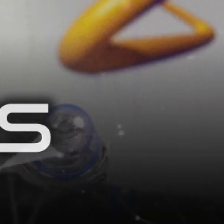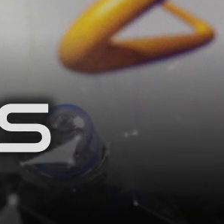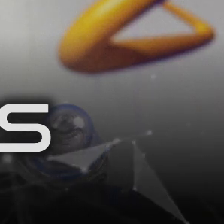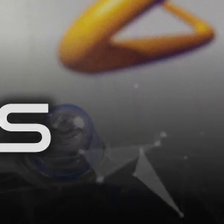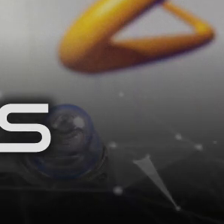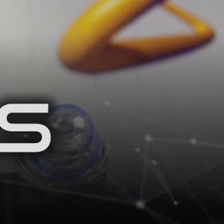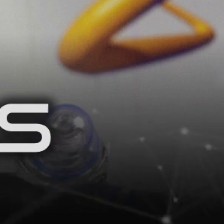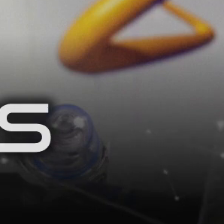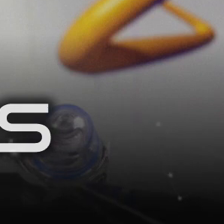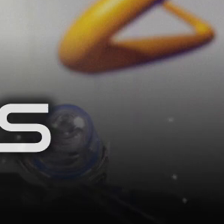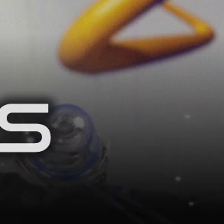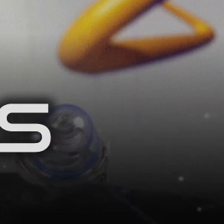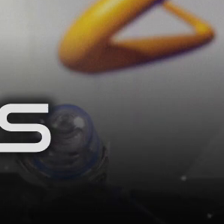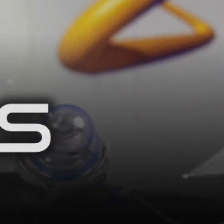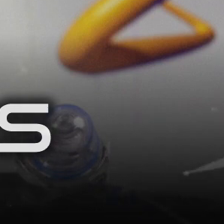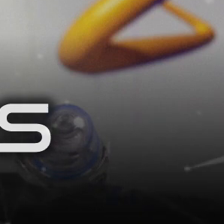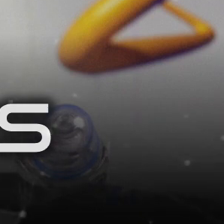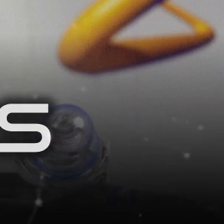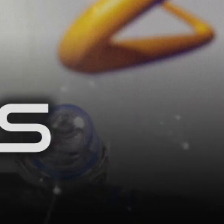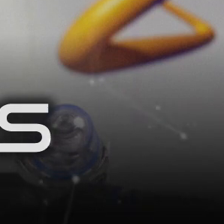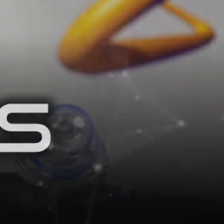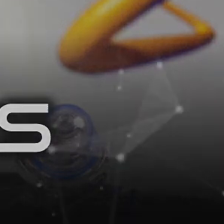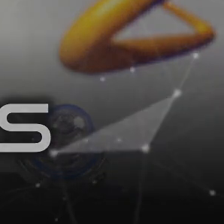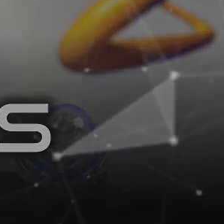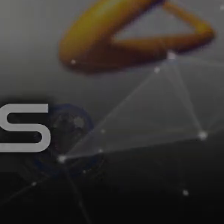nuestro canal.